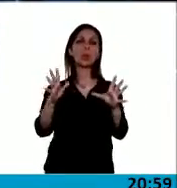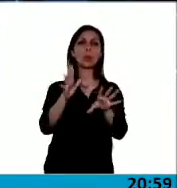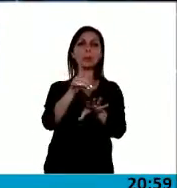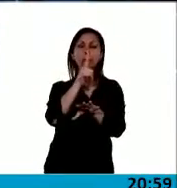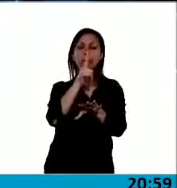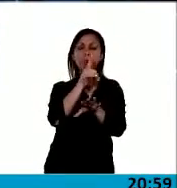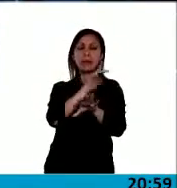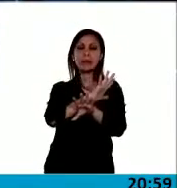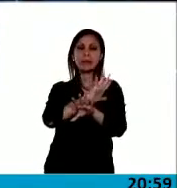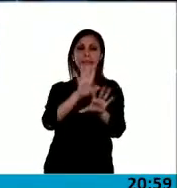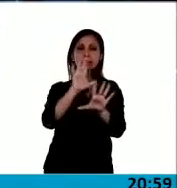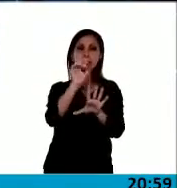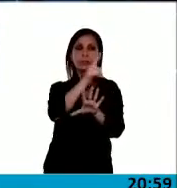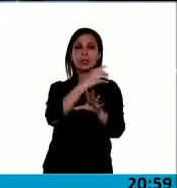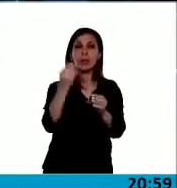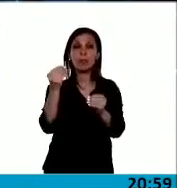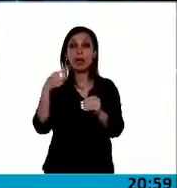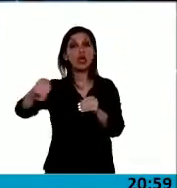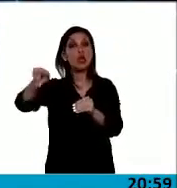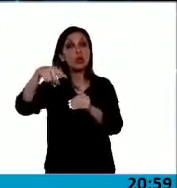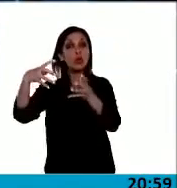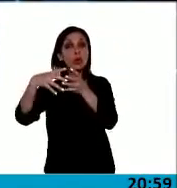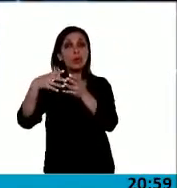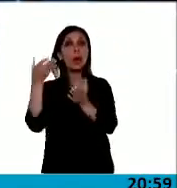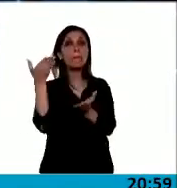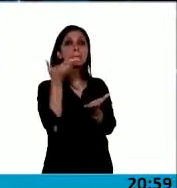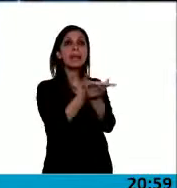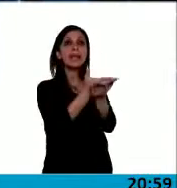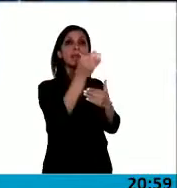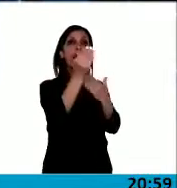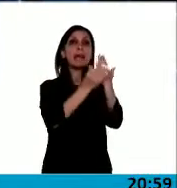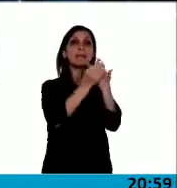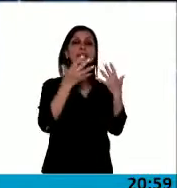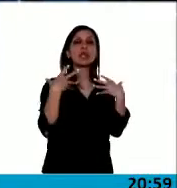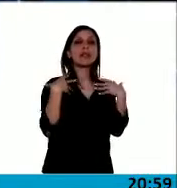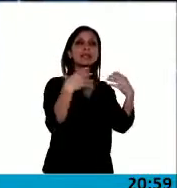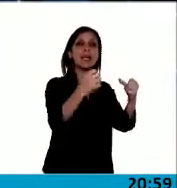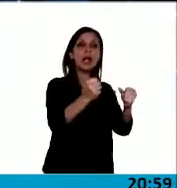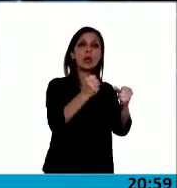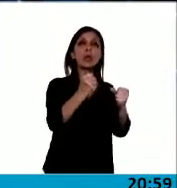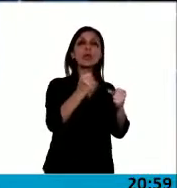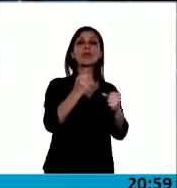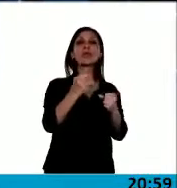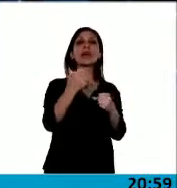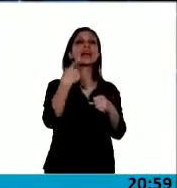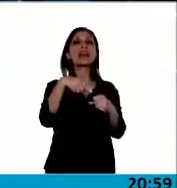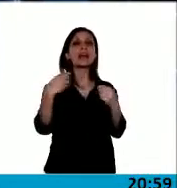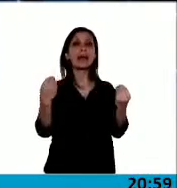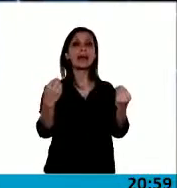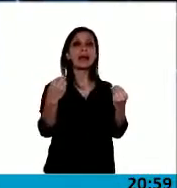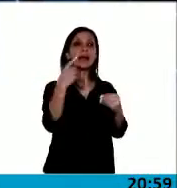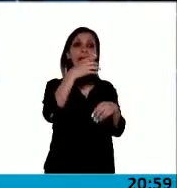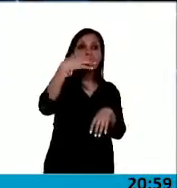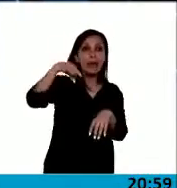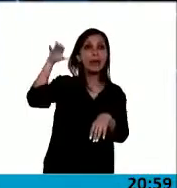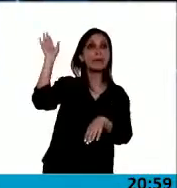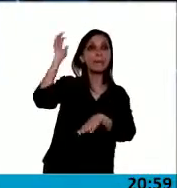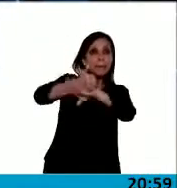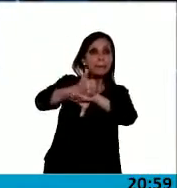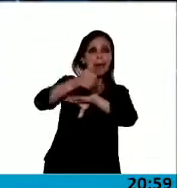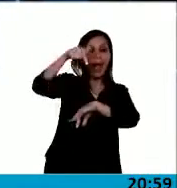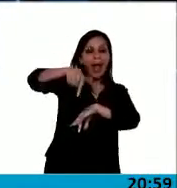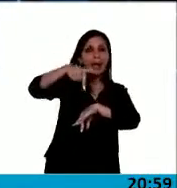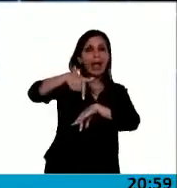lugar, como haberle pedido al ministro de Salud de la provincia de Buenos Aires, Agoyán, que comparezca en esta Cámara para